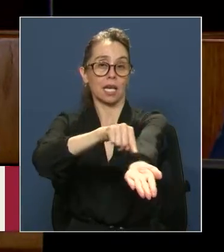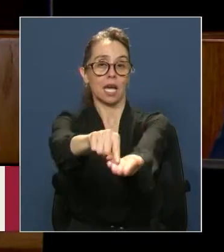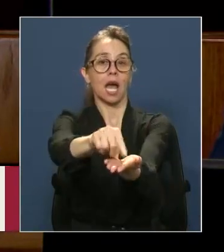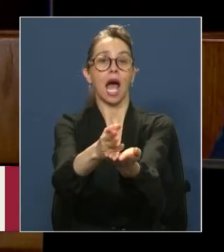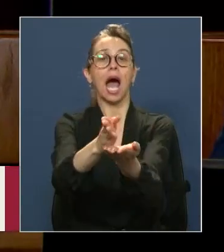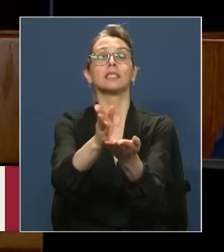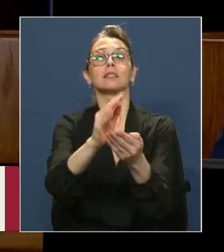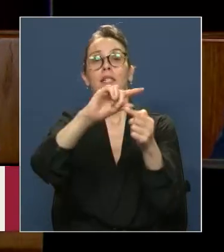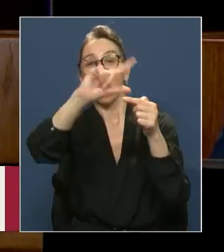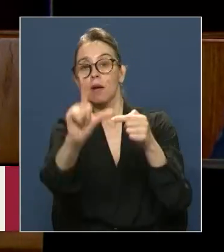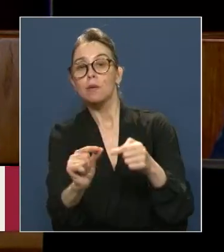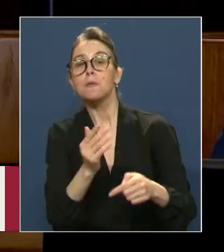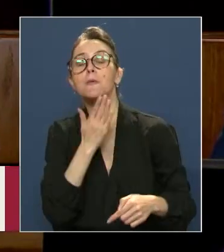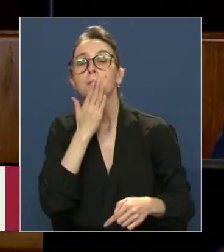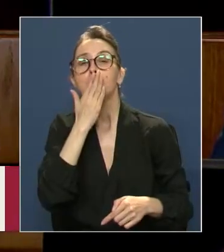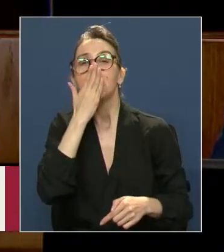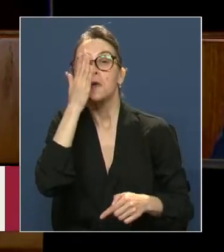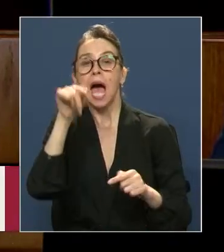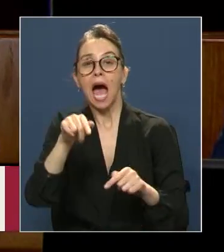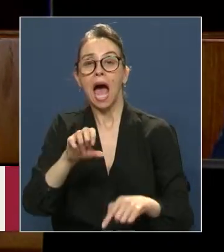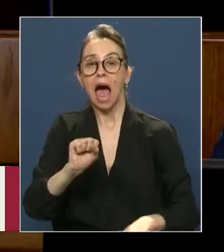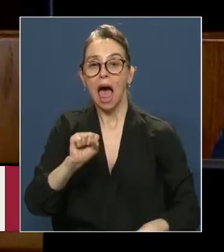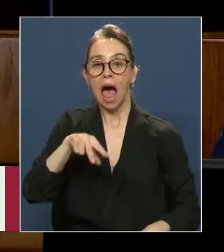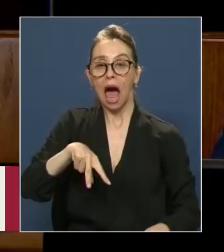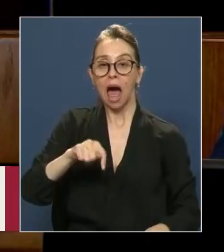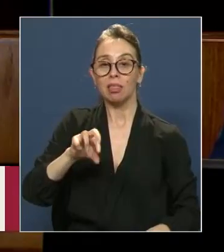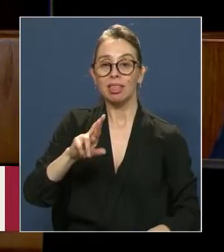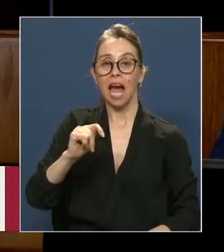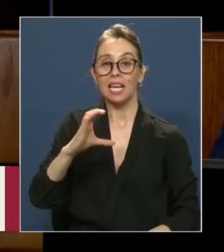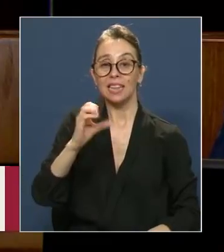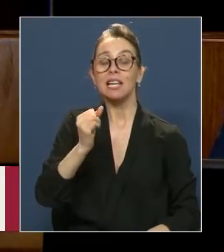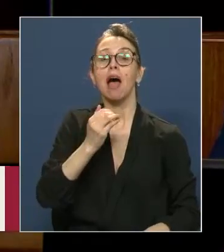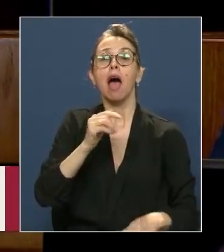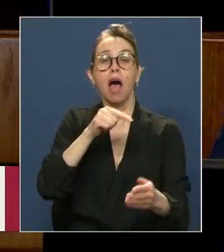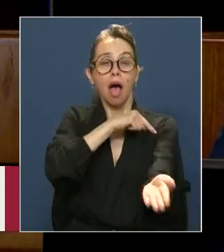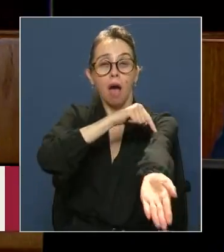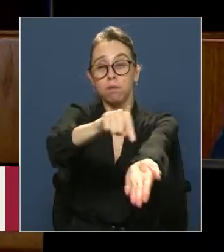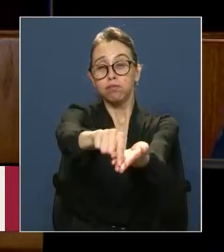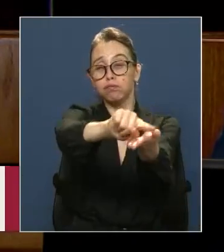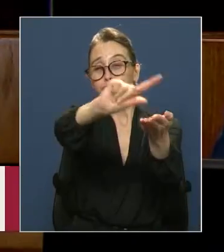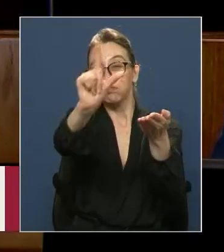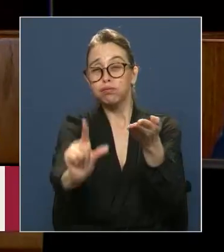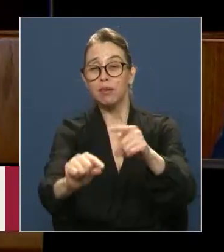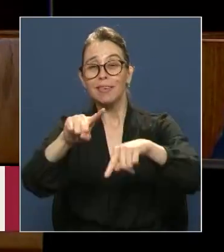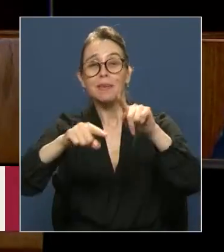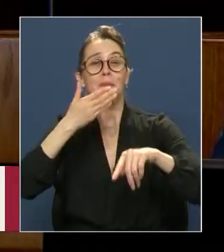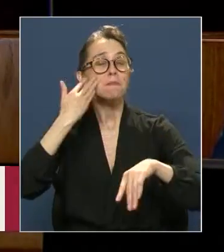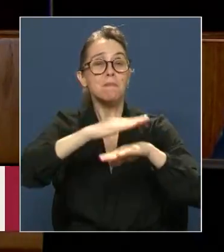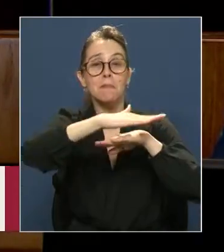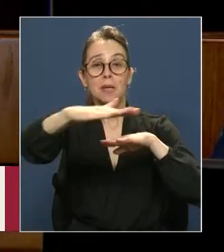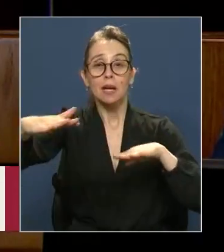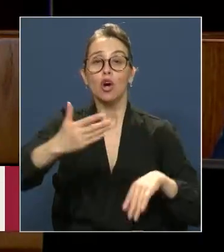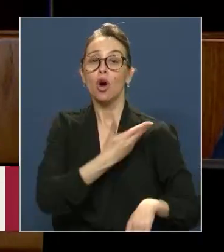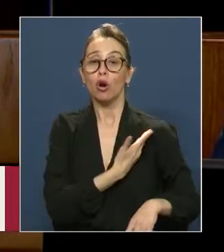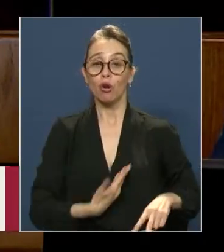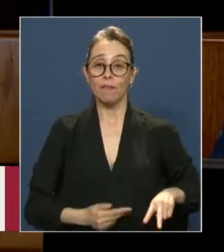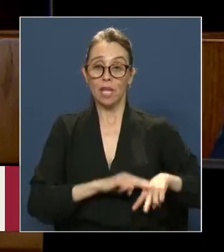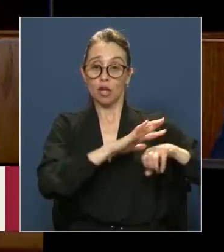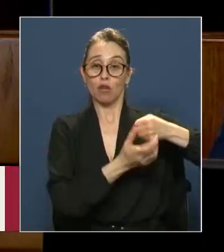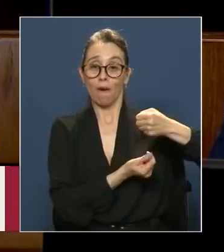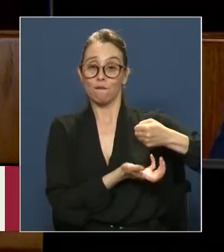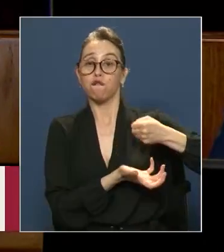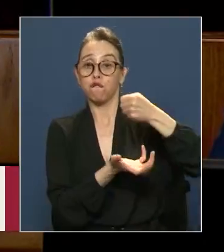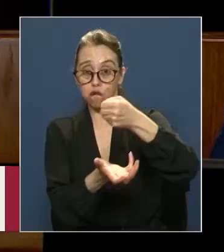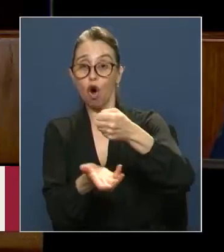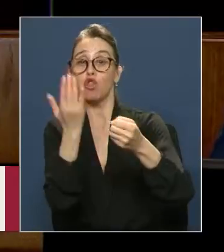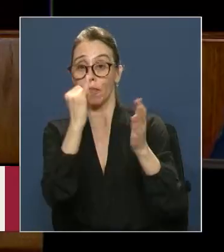Antártica. Y hago hincapié en la Antártica porque este gobierno ha decidido quitar los fondos que